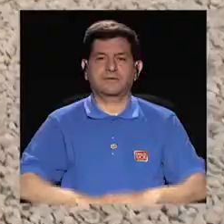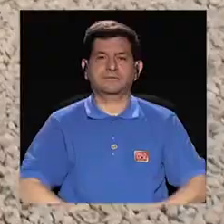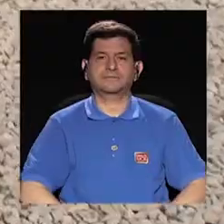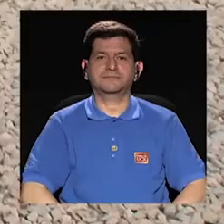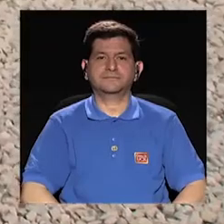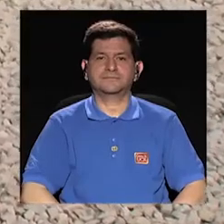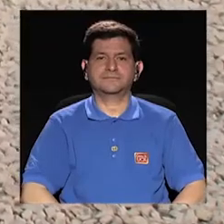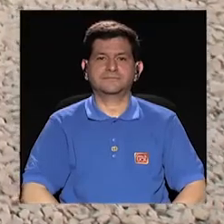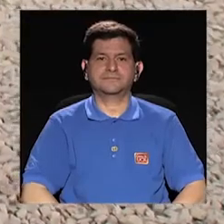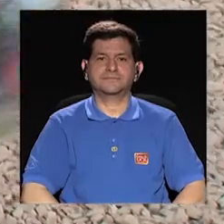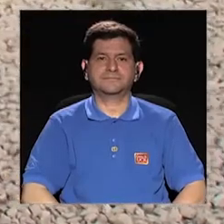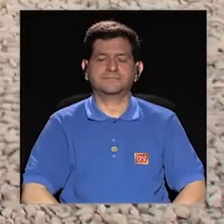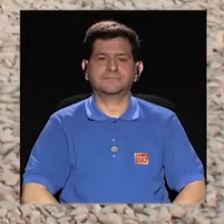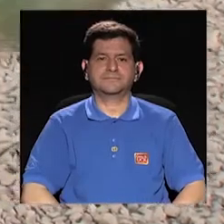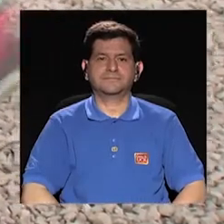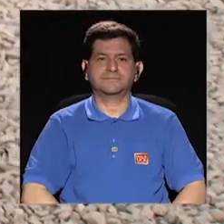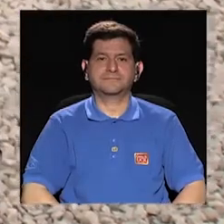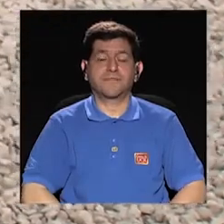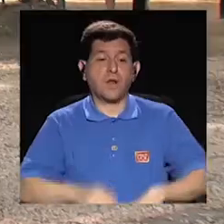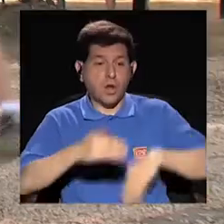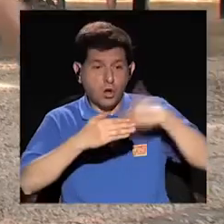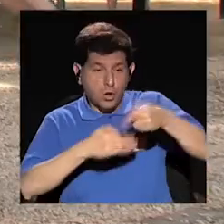Cambiamos de lado.